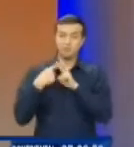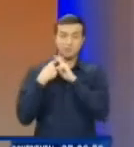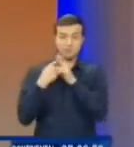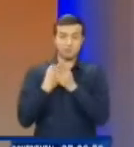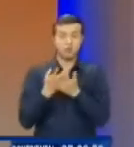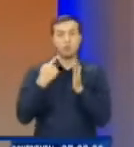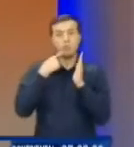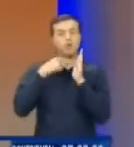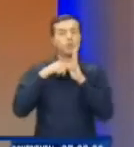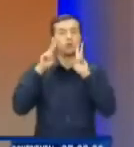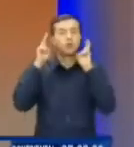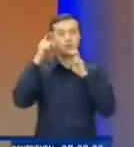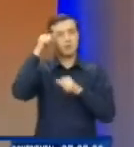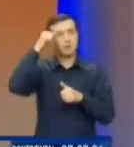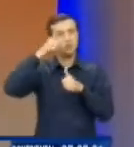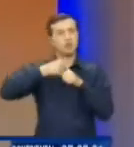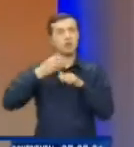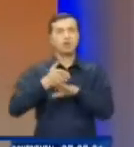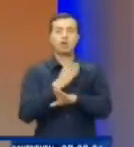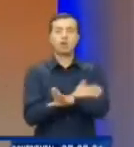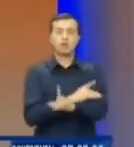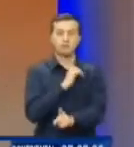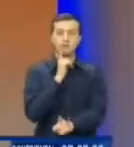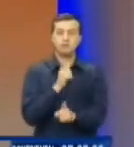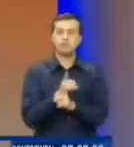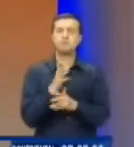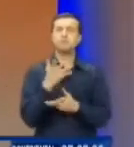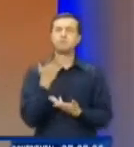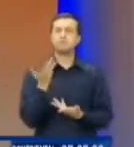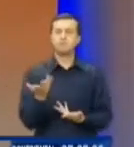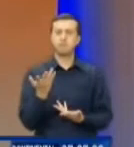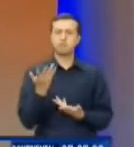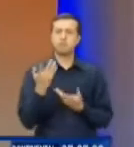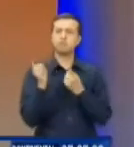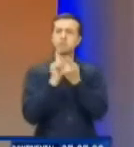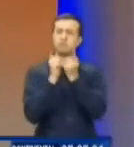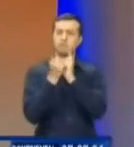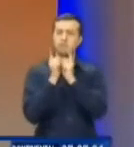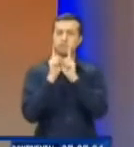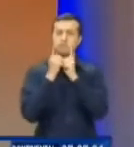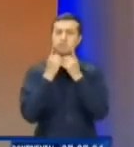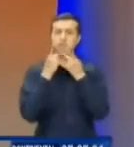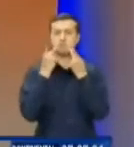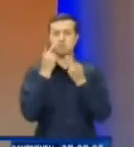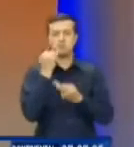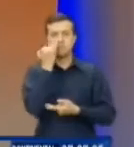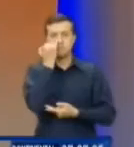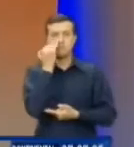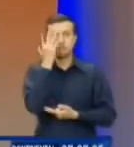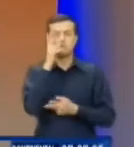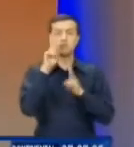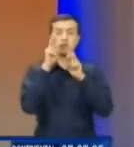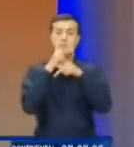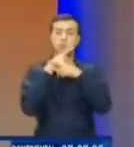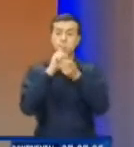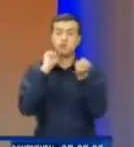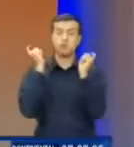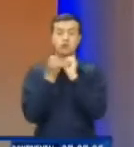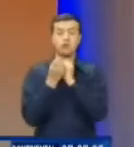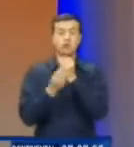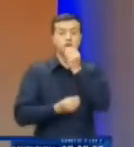los temas por ejemplo cuando en algún momento planteamos en un encuentro de pueblos y nacionalidades sobre el cambio de la matriz productiva